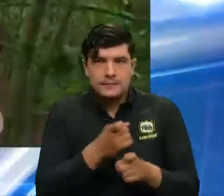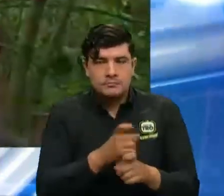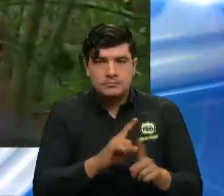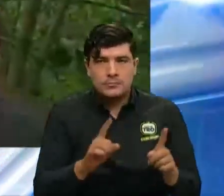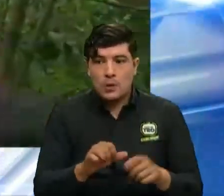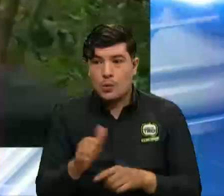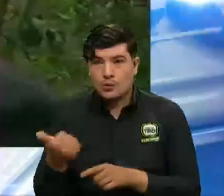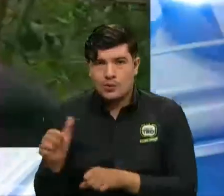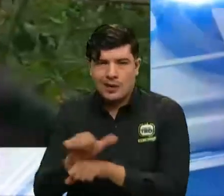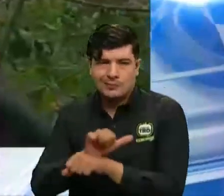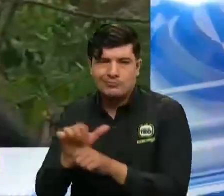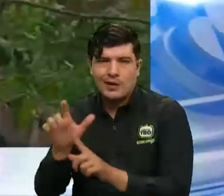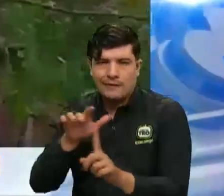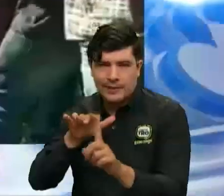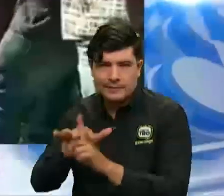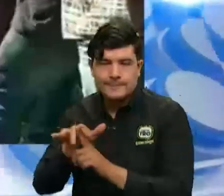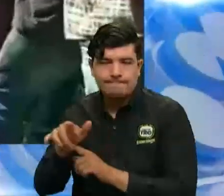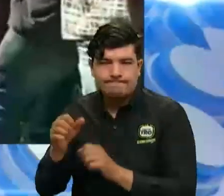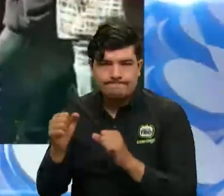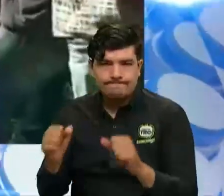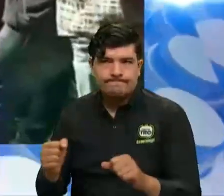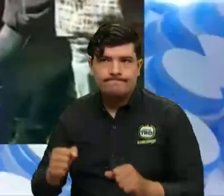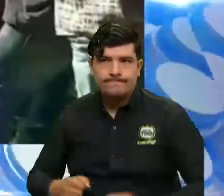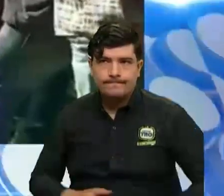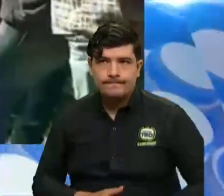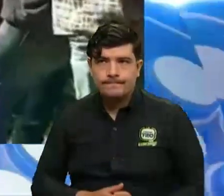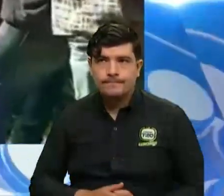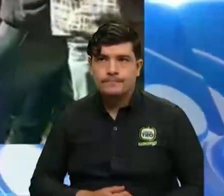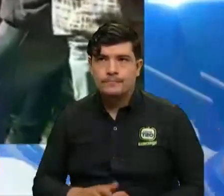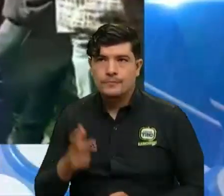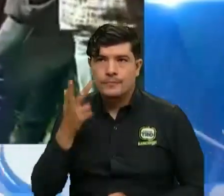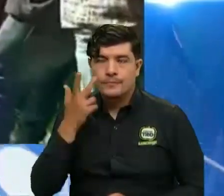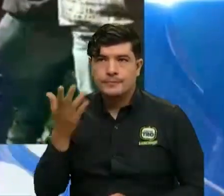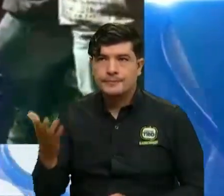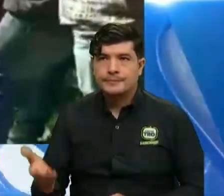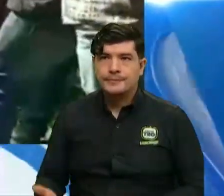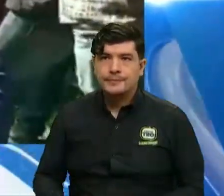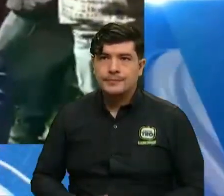El deterioro de la vía, la poca visibilidad y las fuertes lluvias los ha hecho caer al abismo.